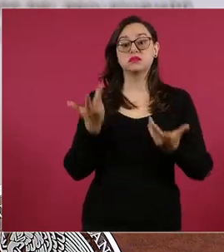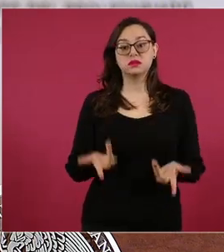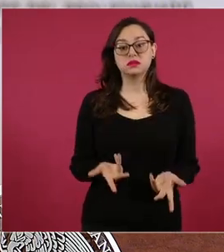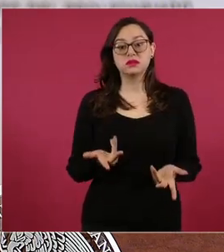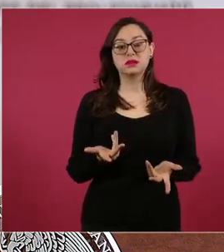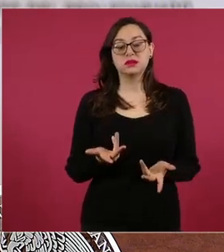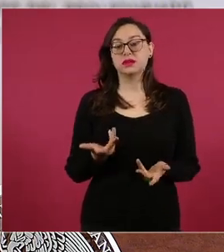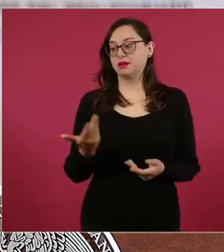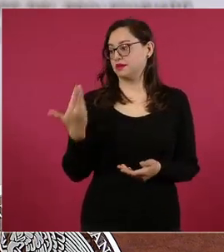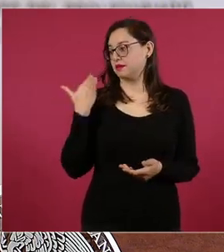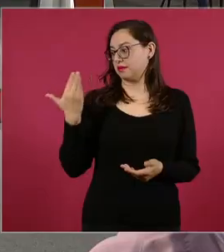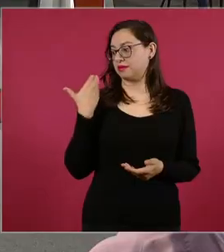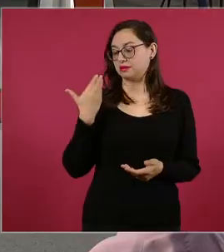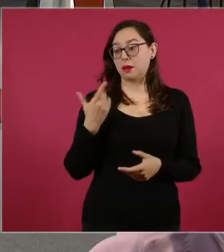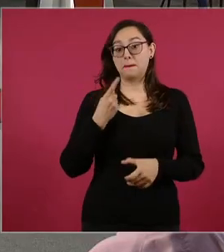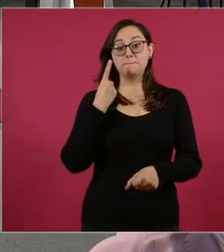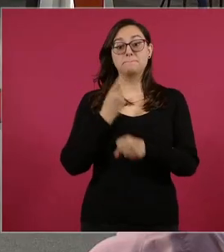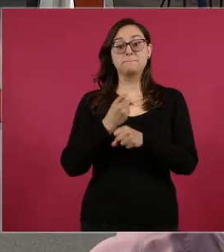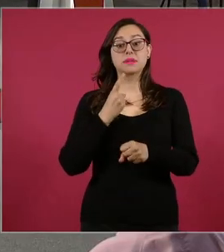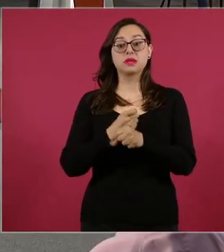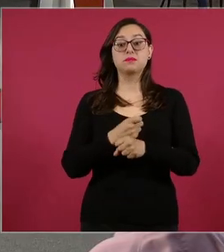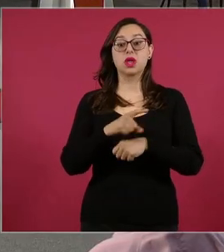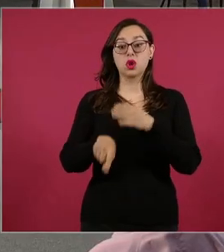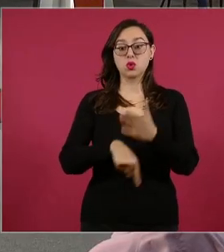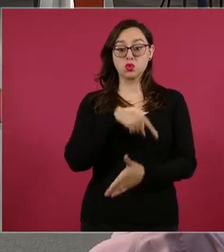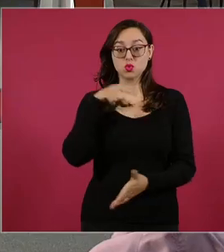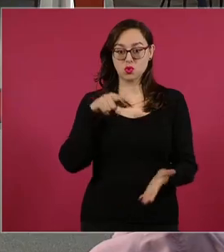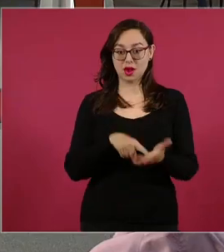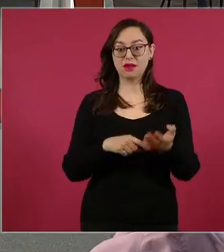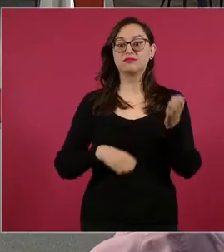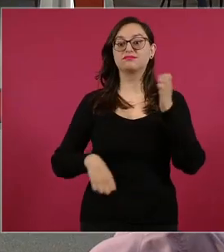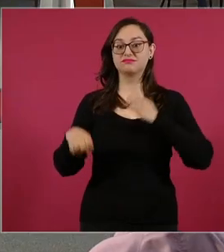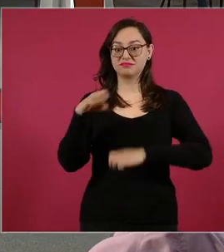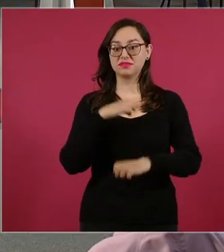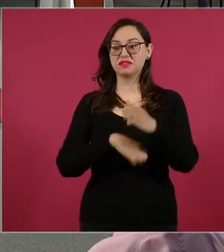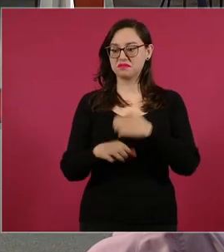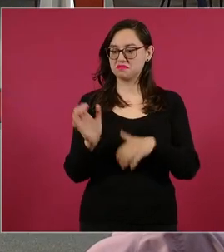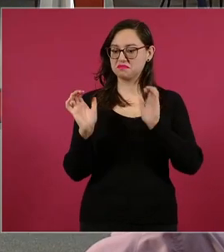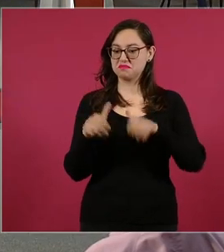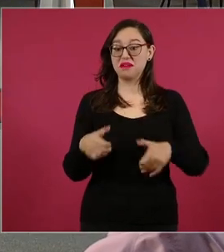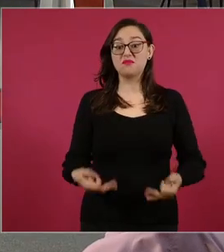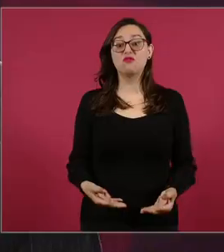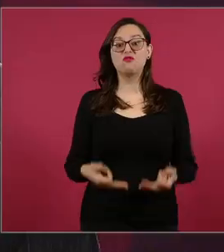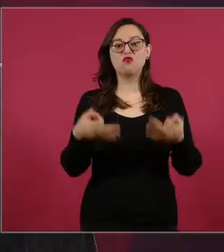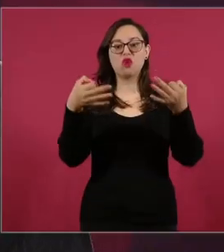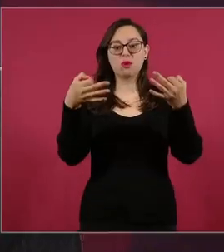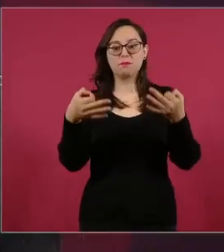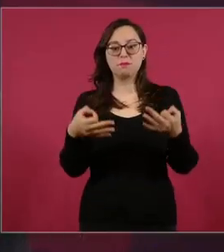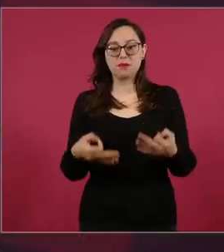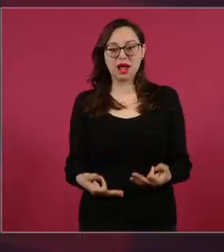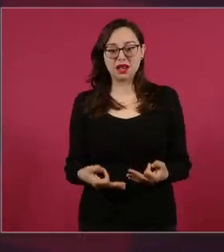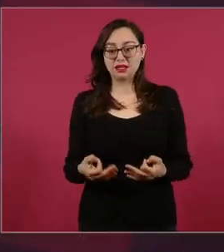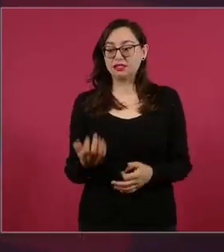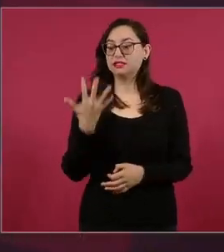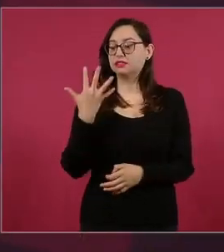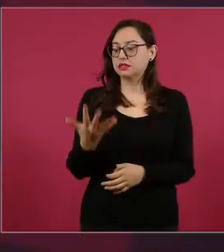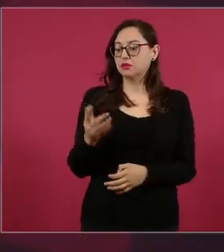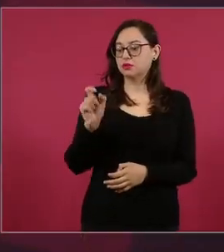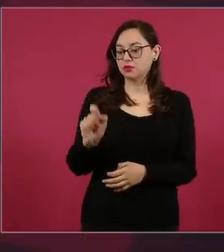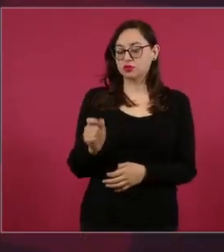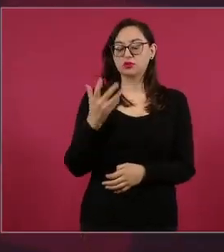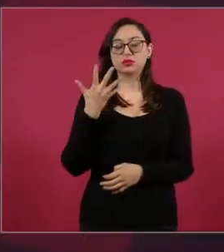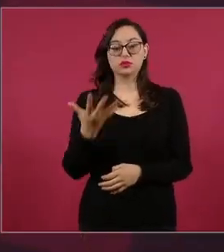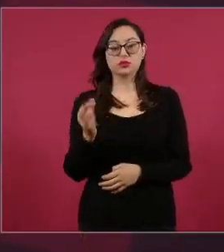pues amanecimos en primer lugar de empleos formales de todo el país con un